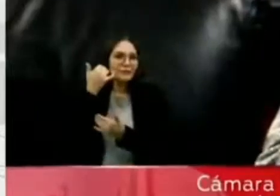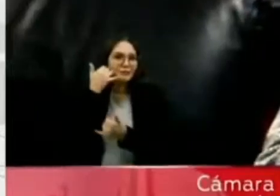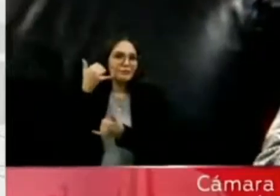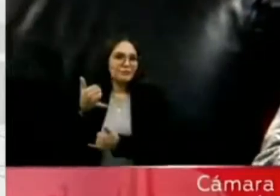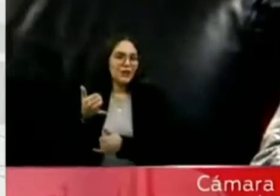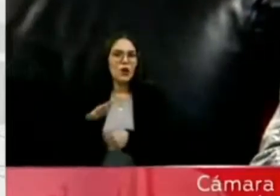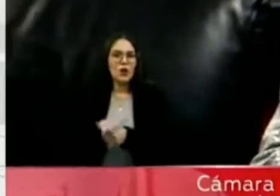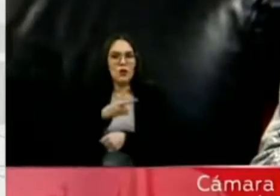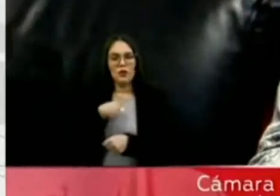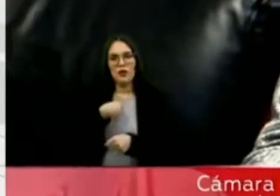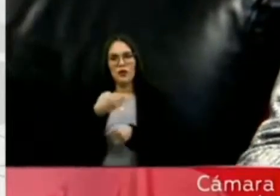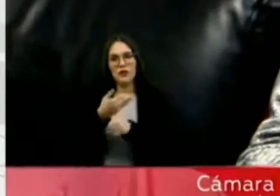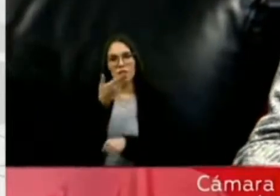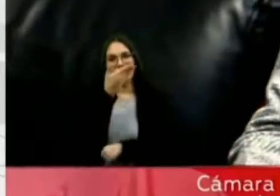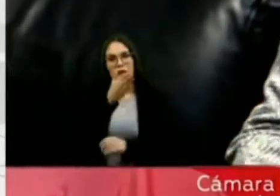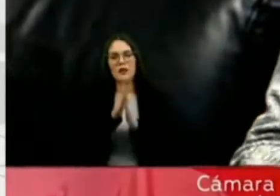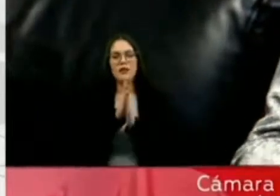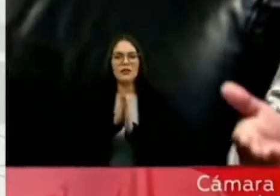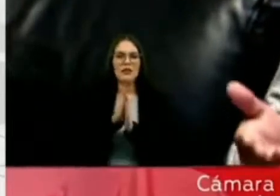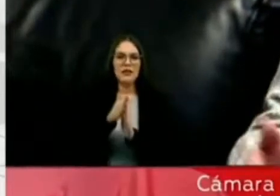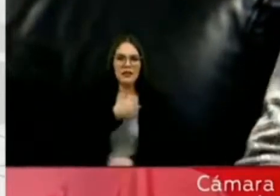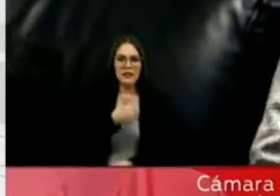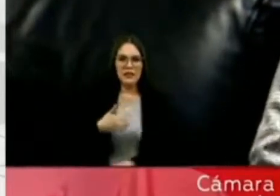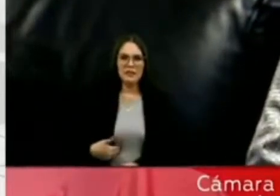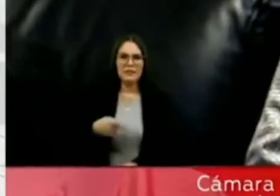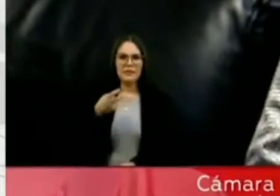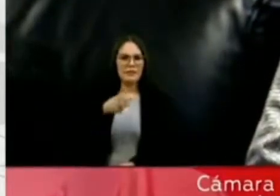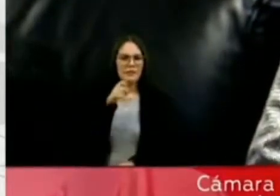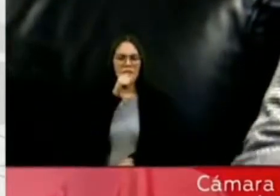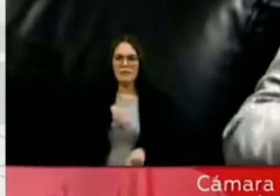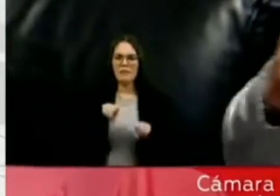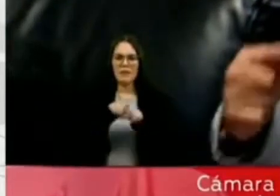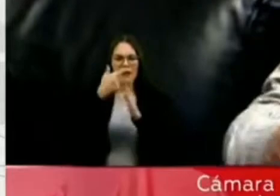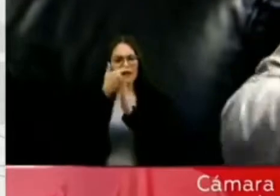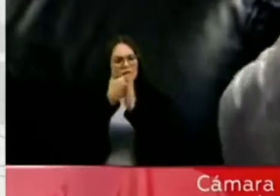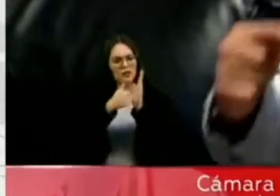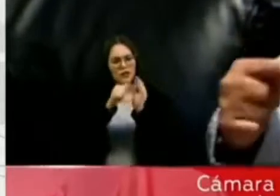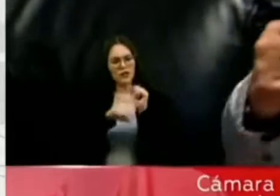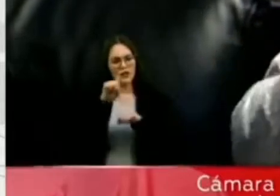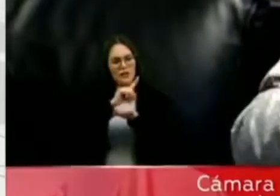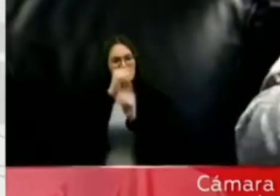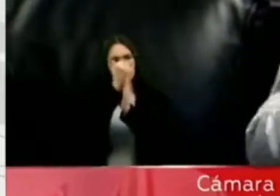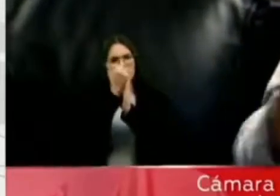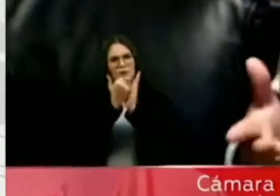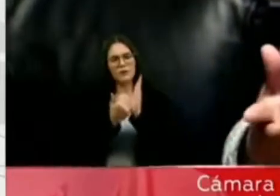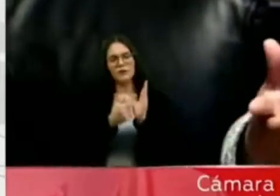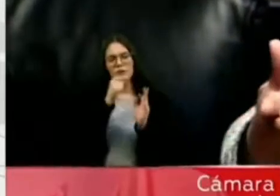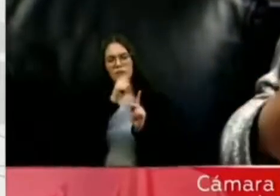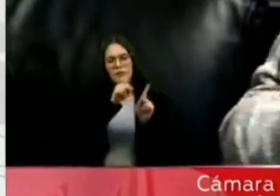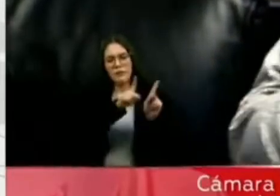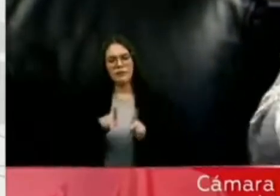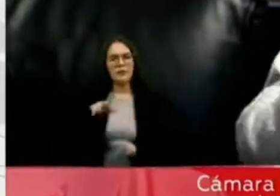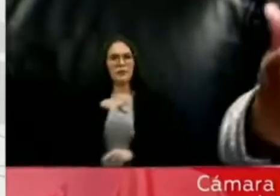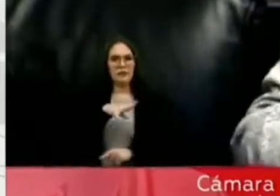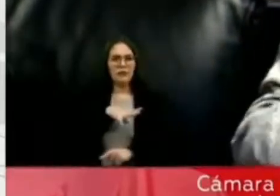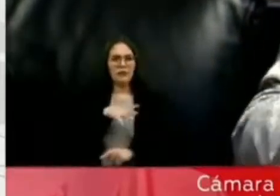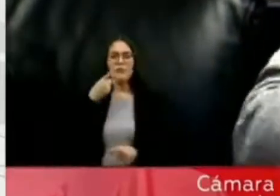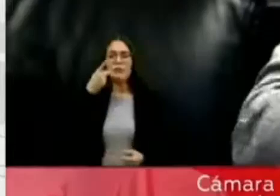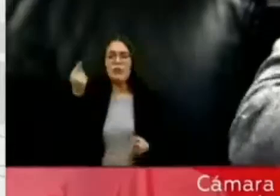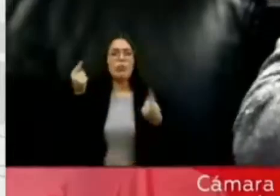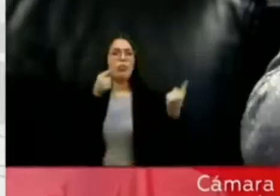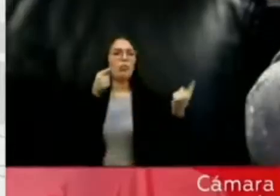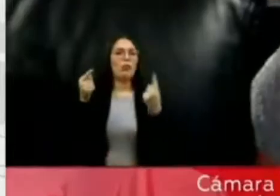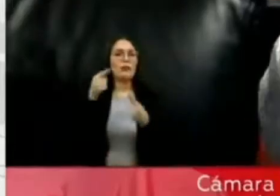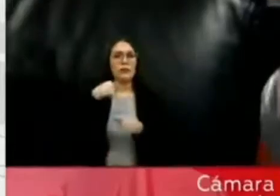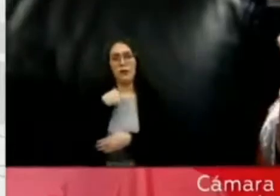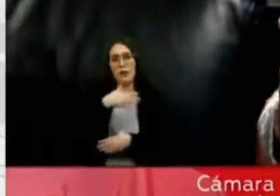eso solicito, presidente, que sigamos con el orden del día, porque estamos discutiendo de dichos entre dichos y entre nosotros, por lo